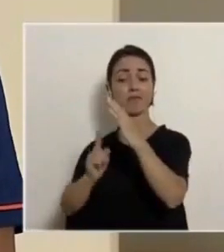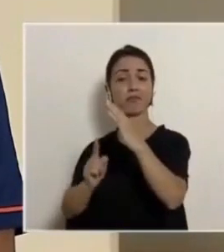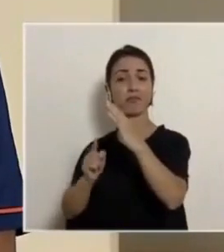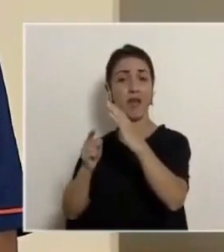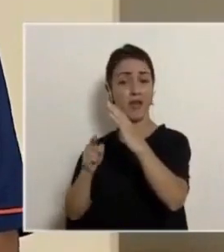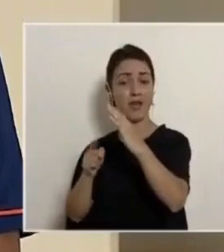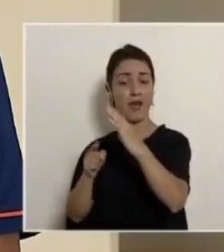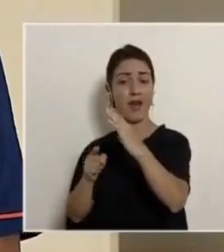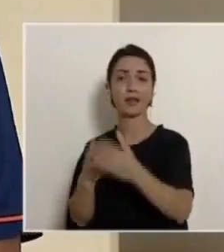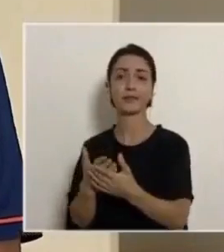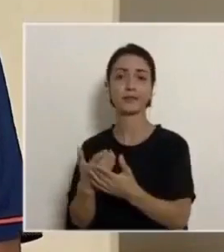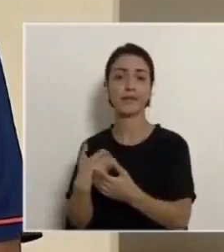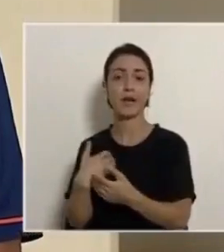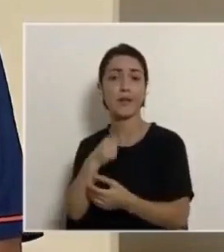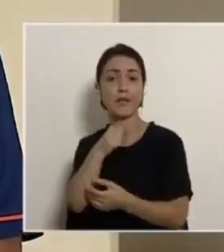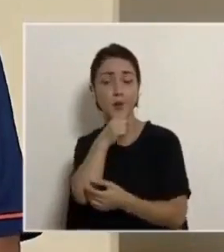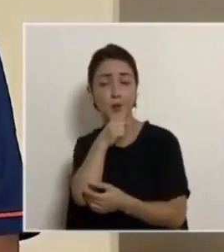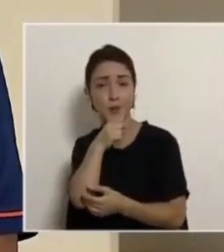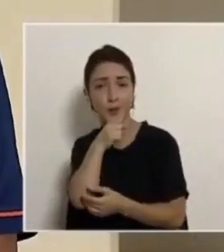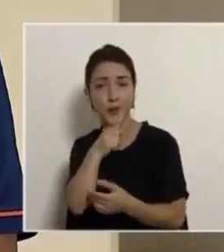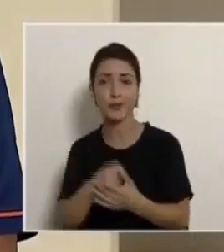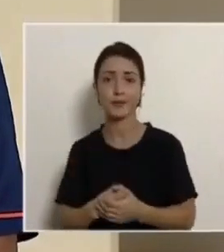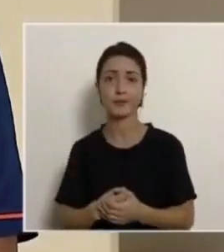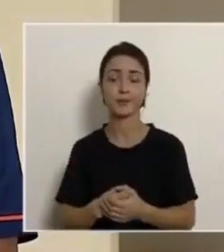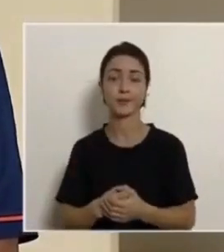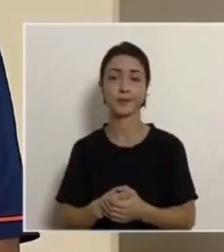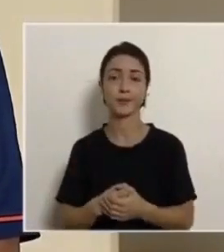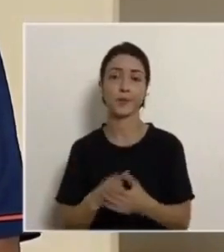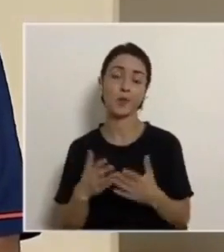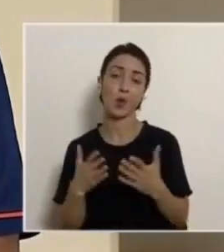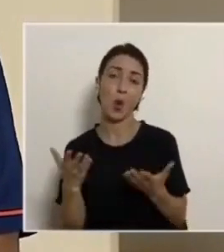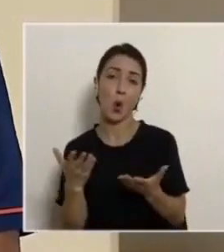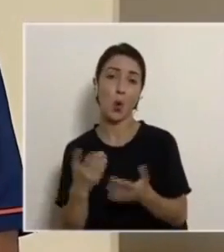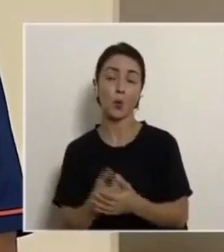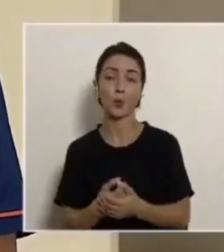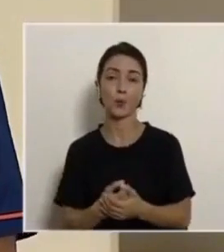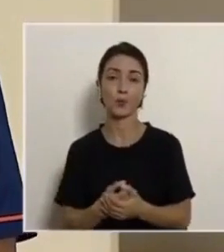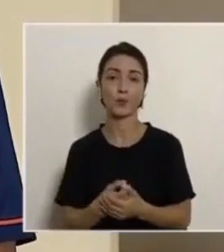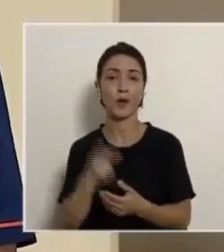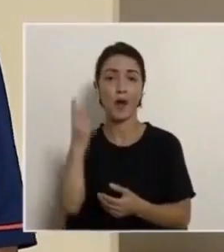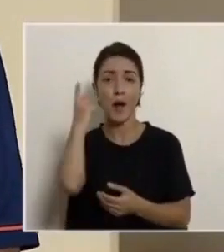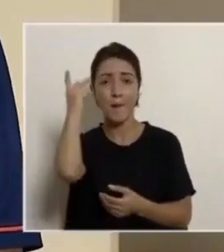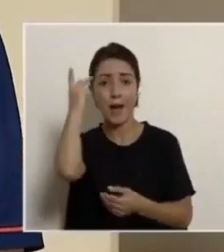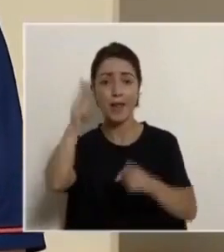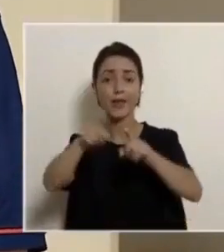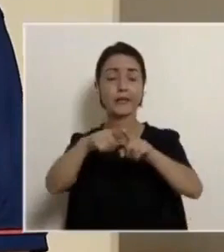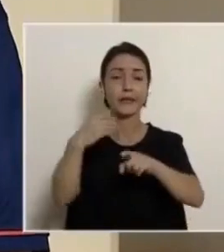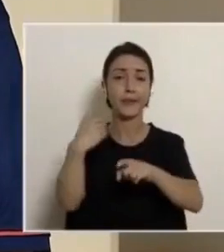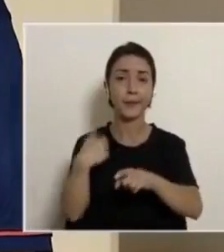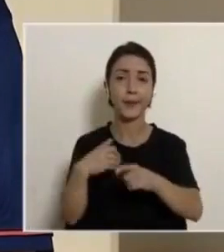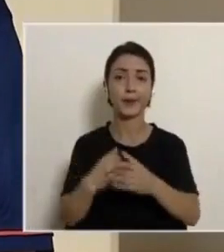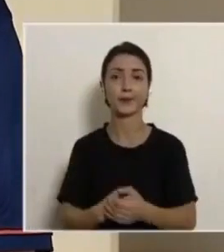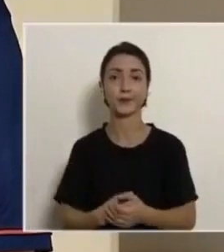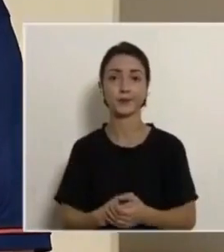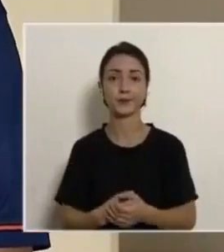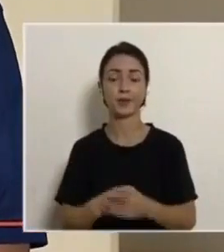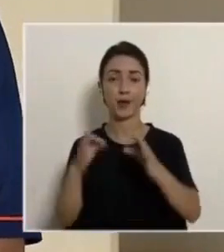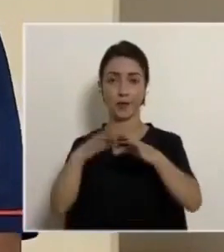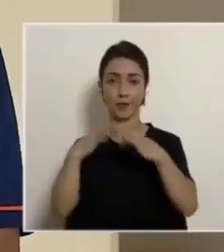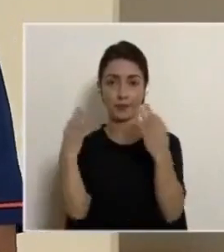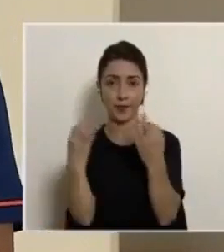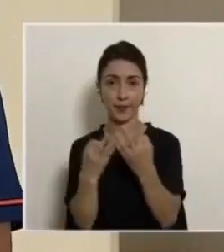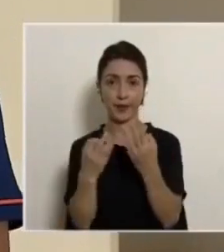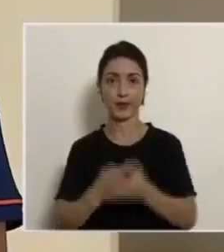donde probablemente tengamos adultos mayores o donde eventualmente tengamos padres, hermanos,